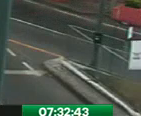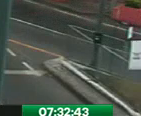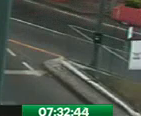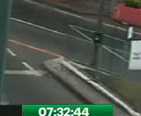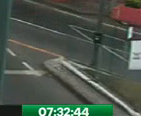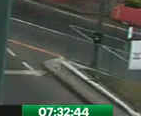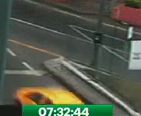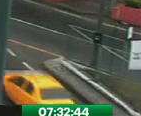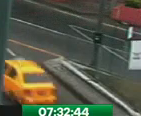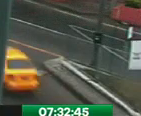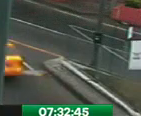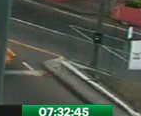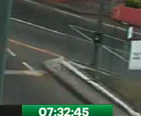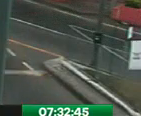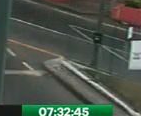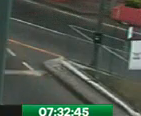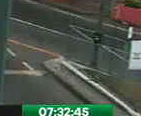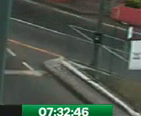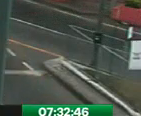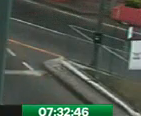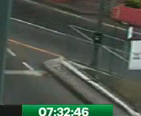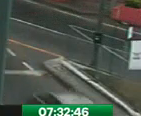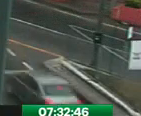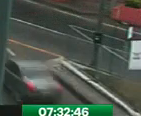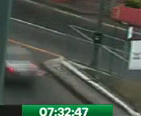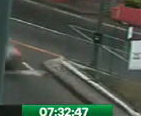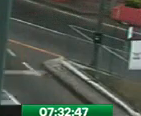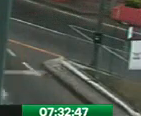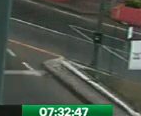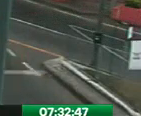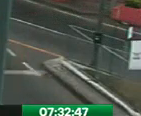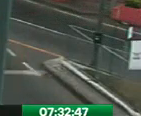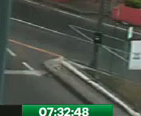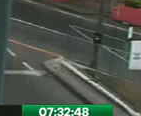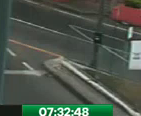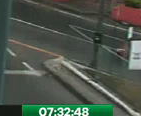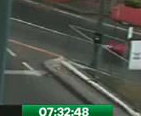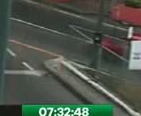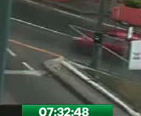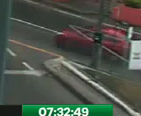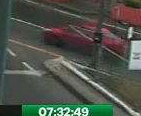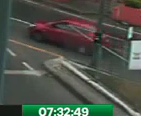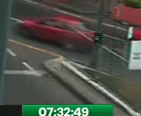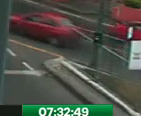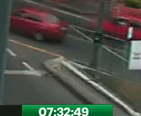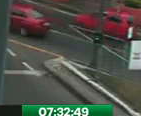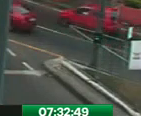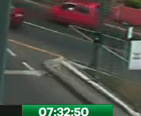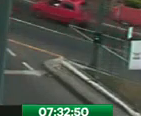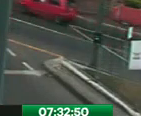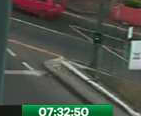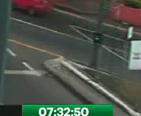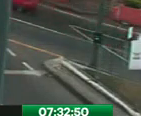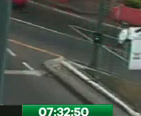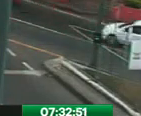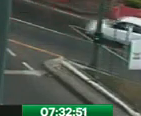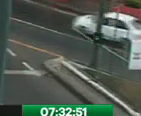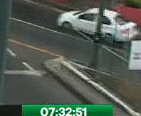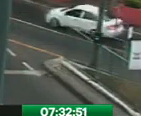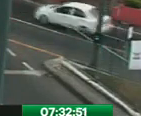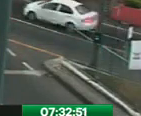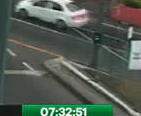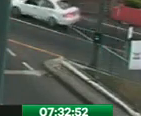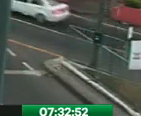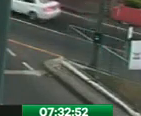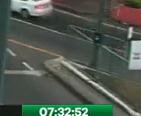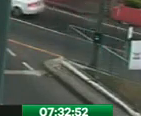es. Ah, bueno, entonces está más... Cerca de la universidad. Exactamente. Más hacia el norte, más hacia el